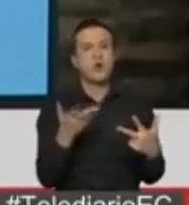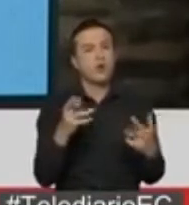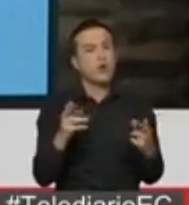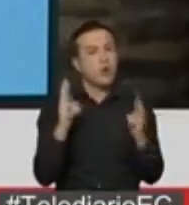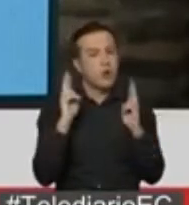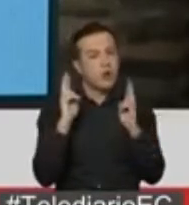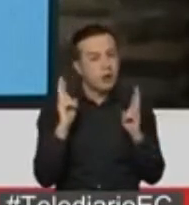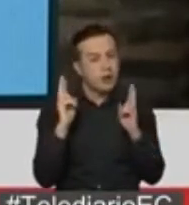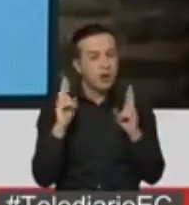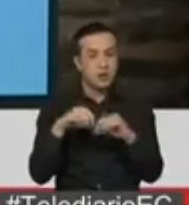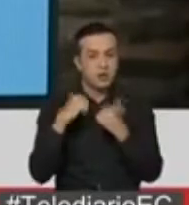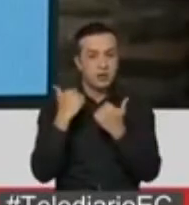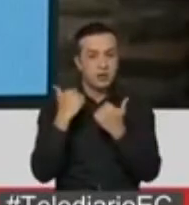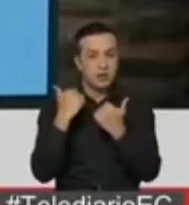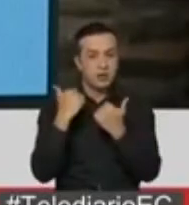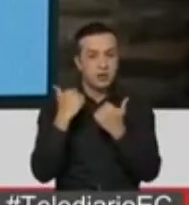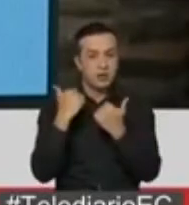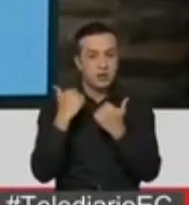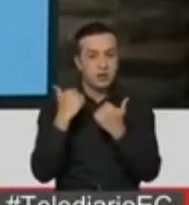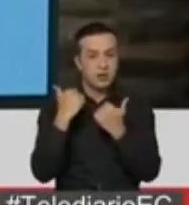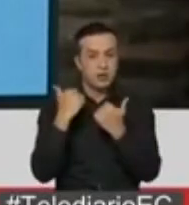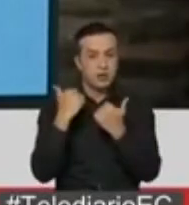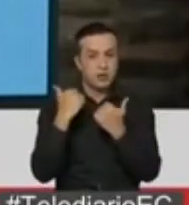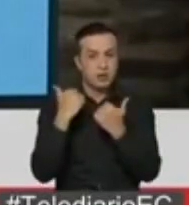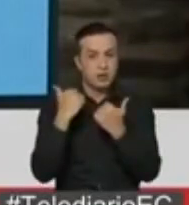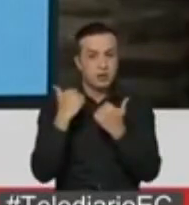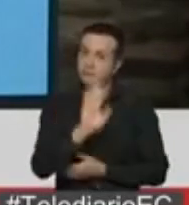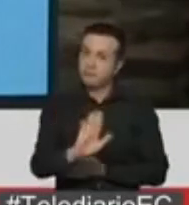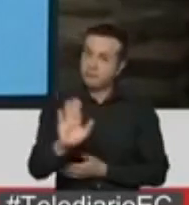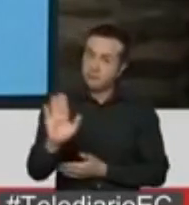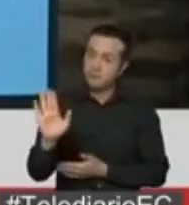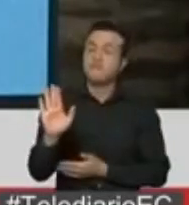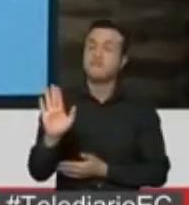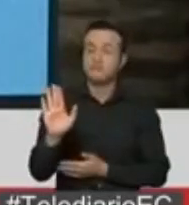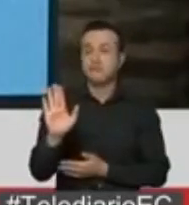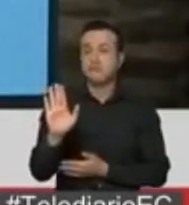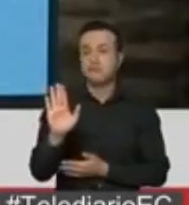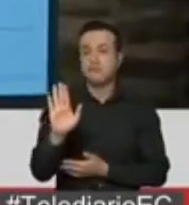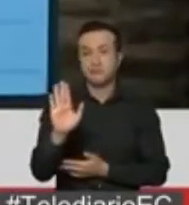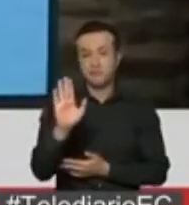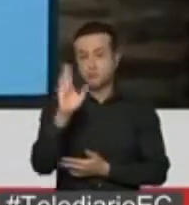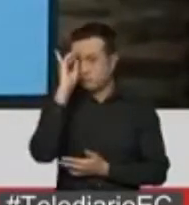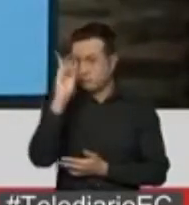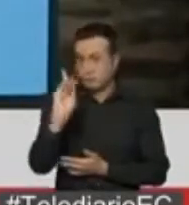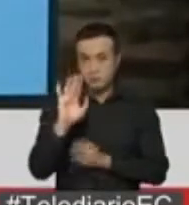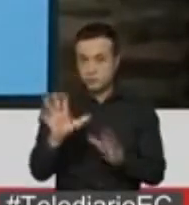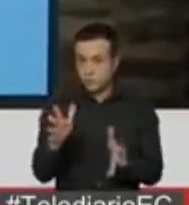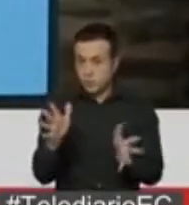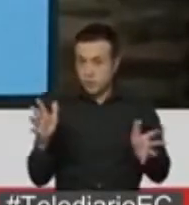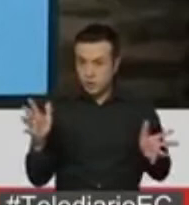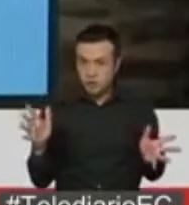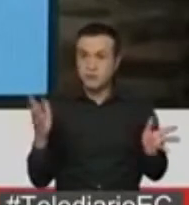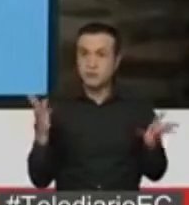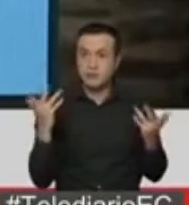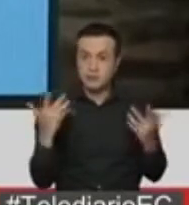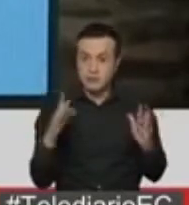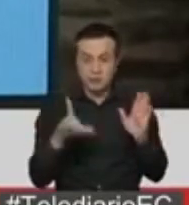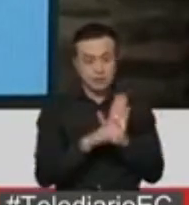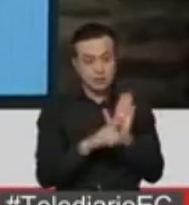la Asamblea tome la decisión. En caso de que no lo hiciera, también, de acuerdo a lo que manifiesta la